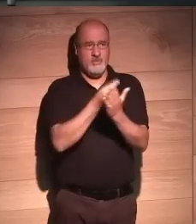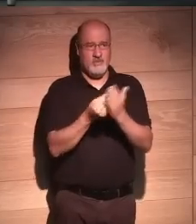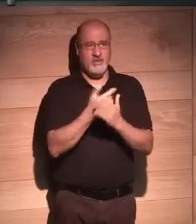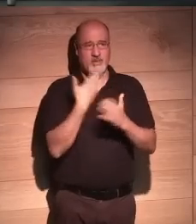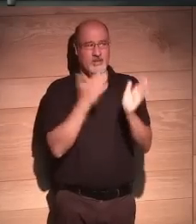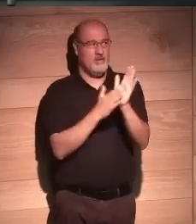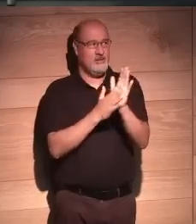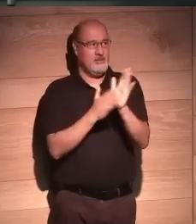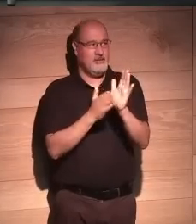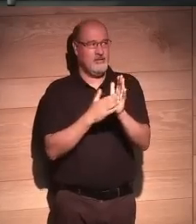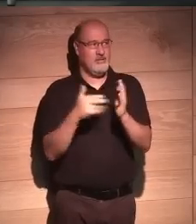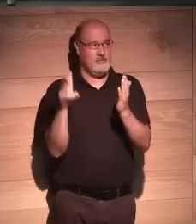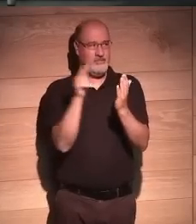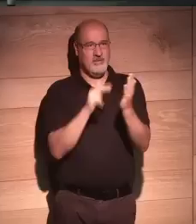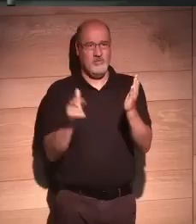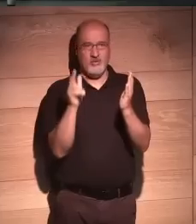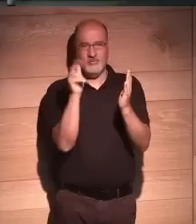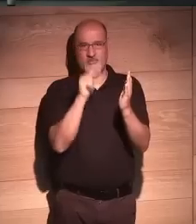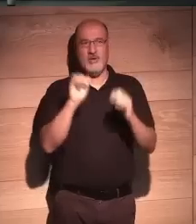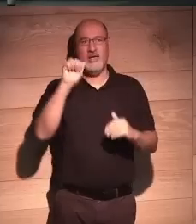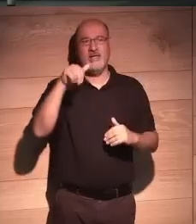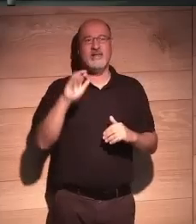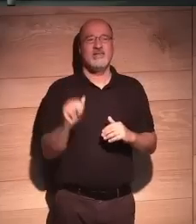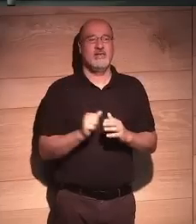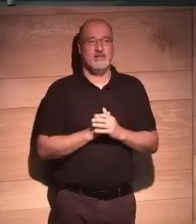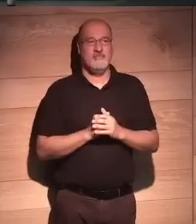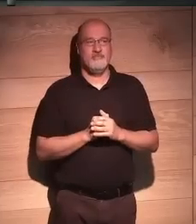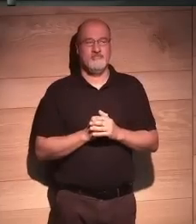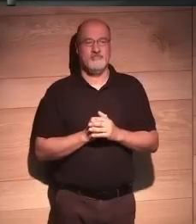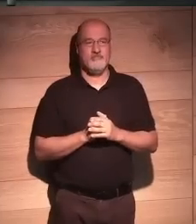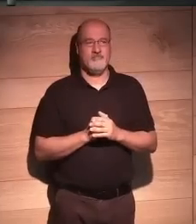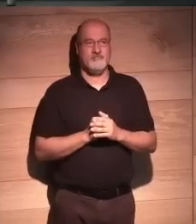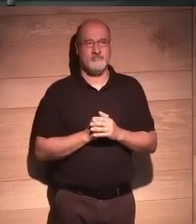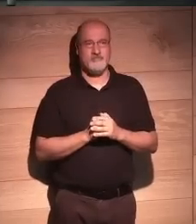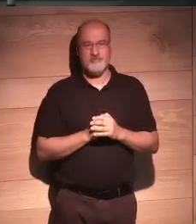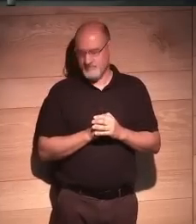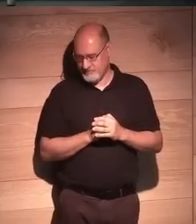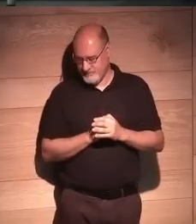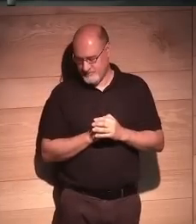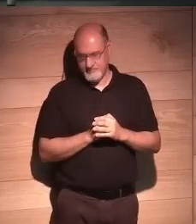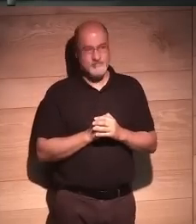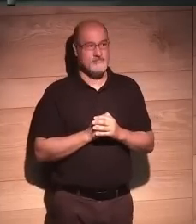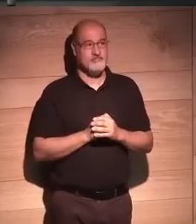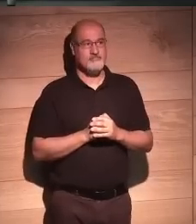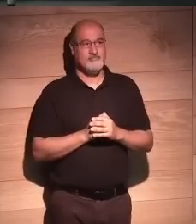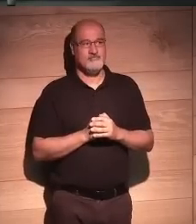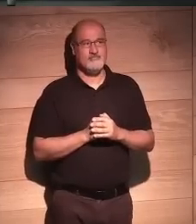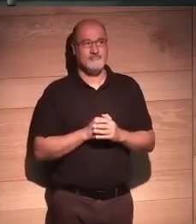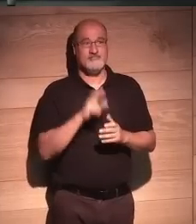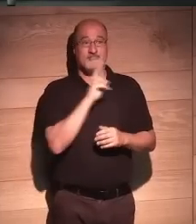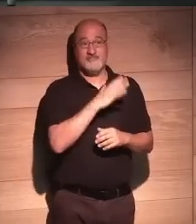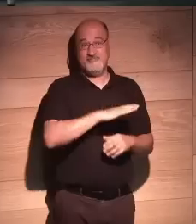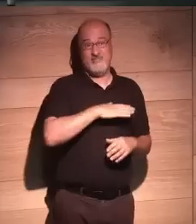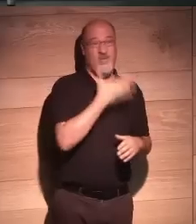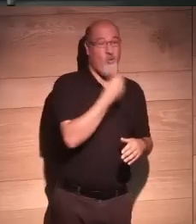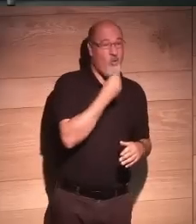favor aplaudidle para que siga ilustrando estos momentos. Ahora no, pero estaba todo Píntanos el bien, rato. ¿eh? Sácanos guapos. María,